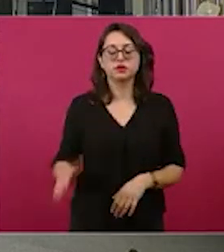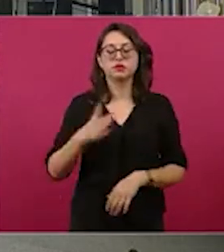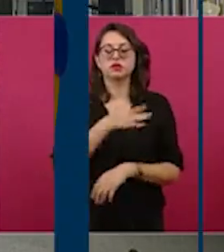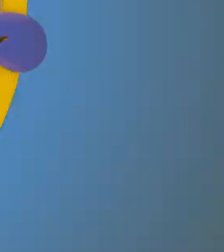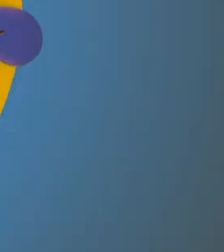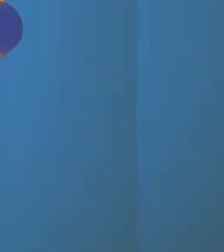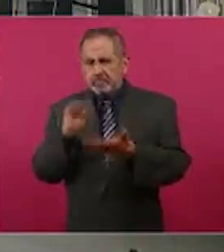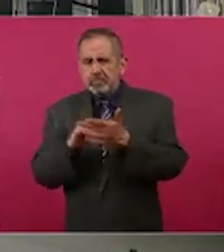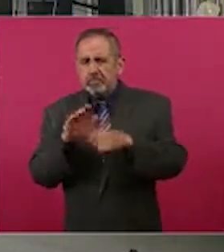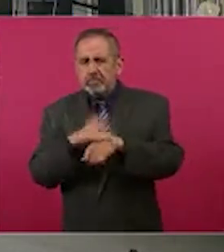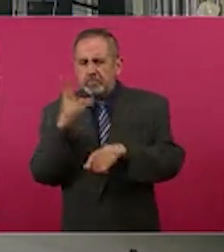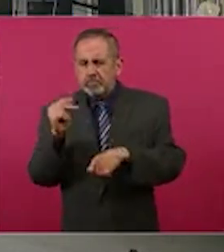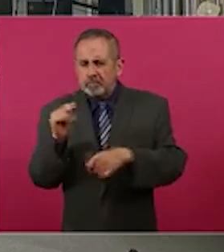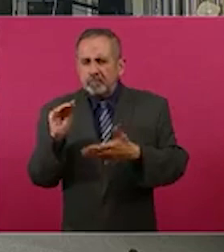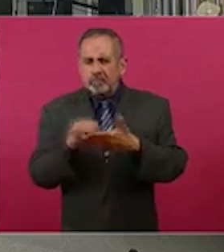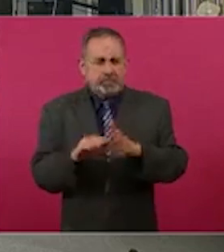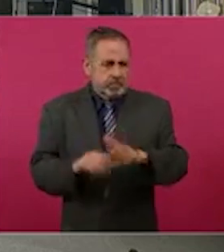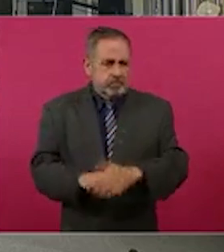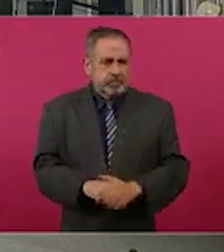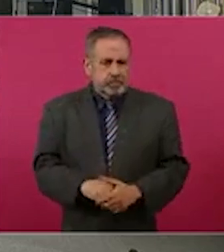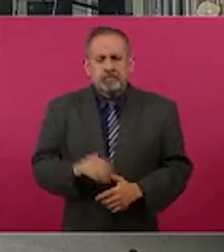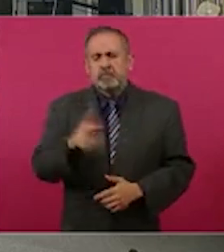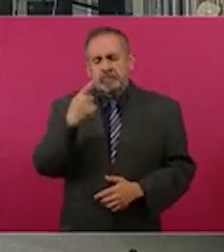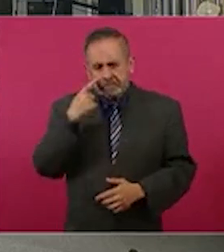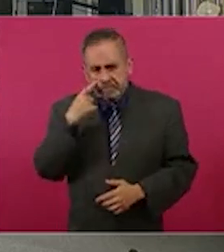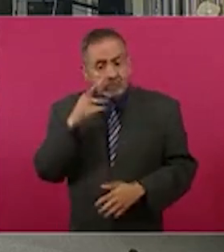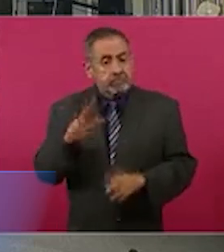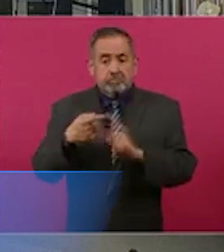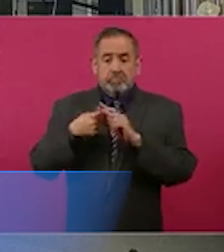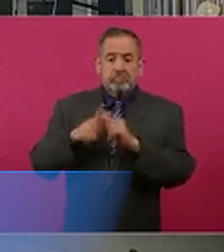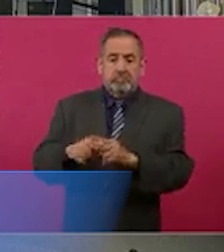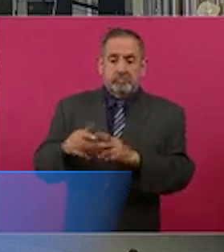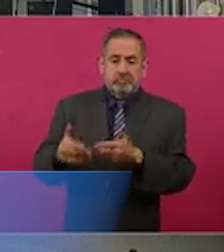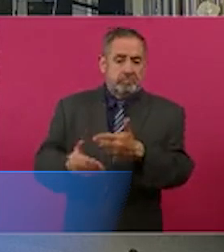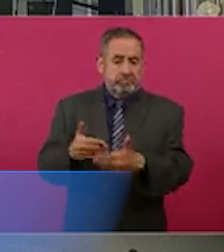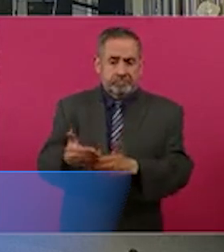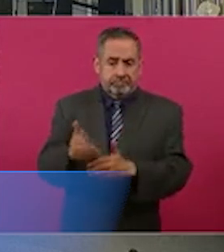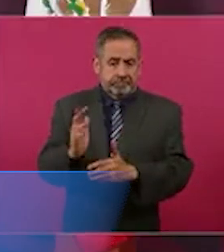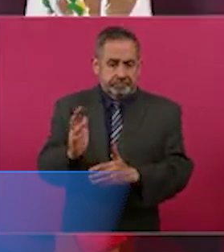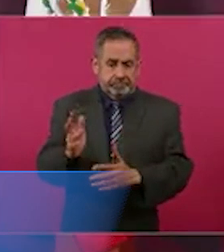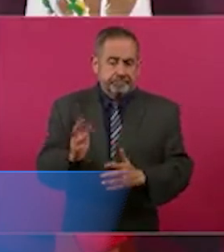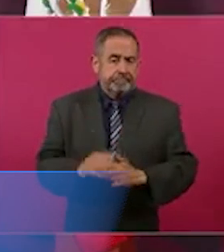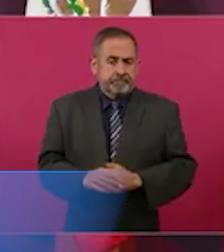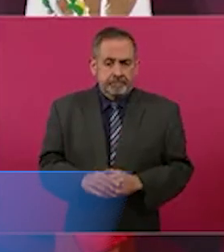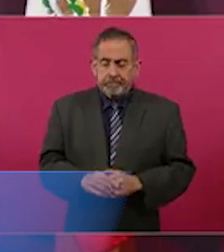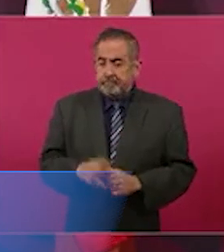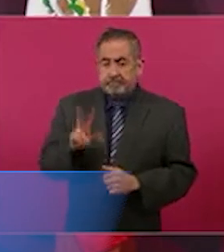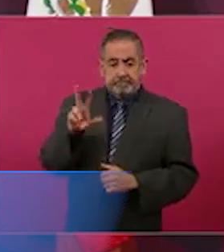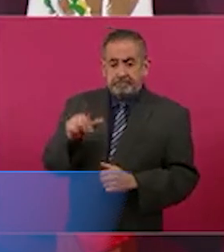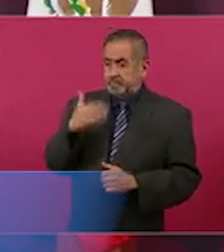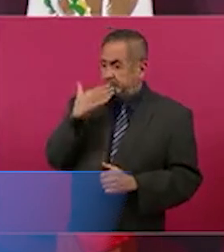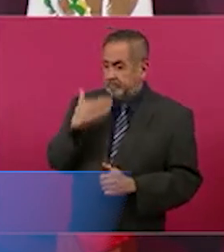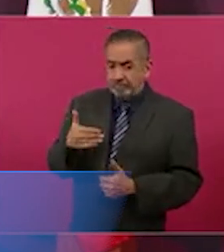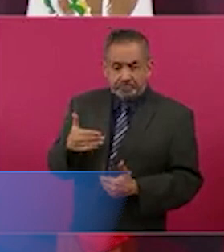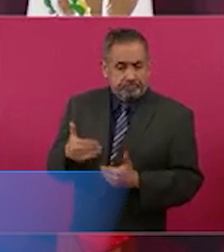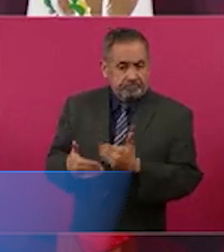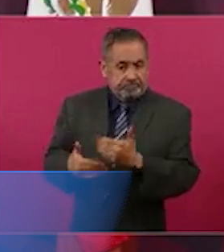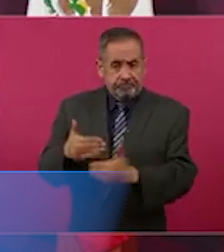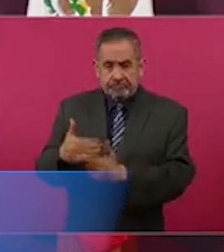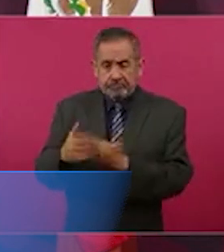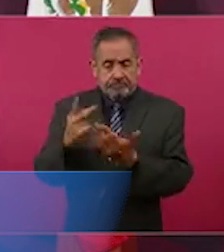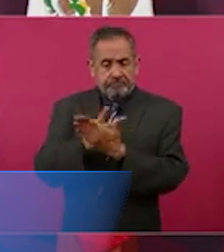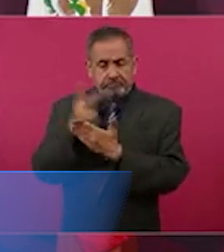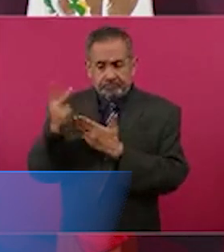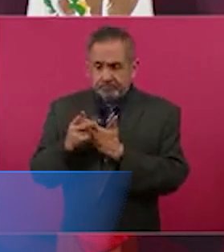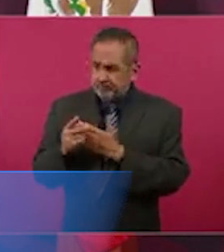Tehuantepec. Sí, pero lo vemos, ya inició y va muy bien ese